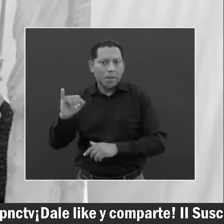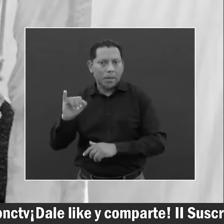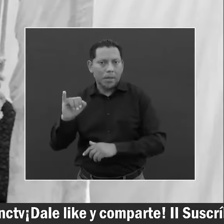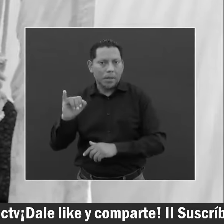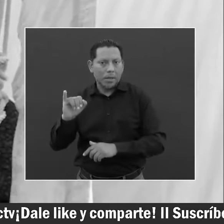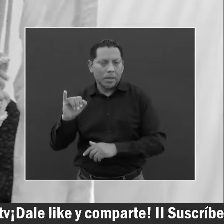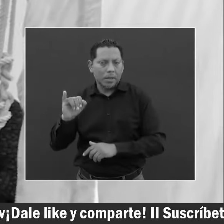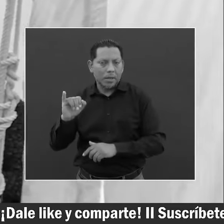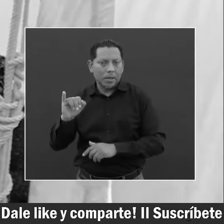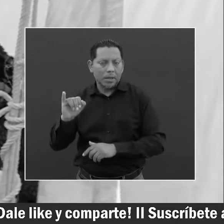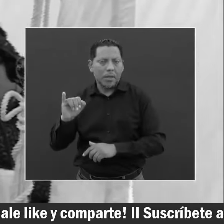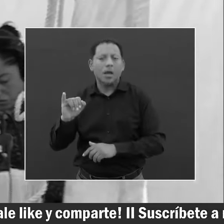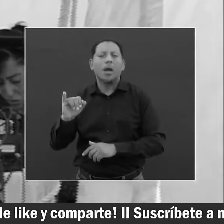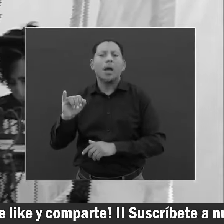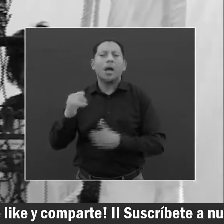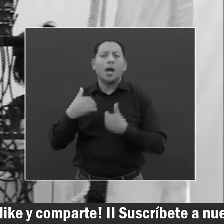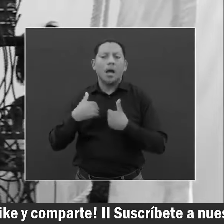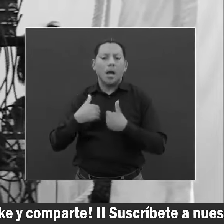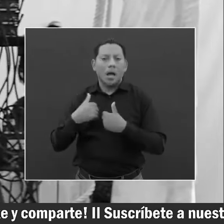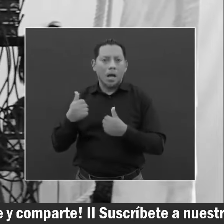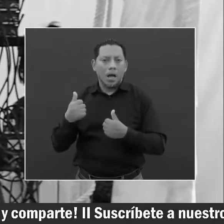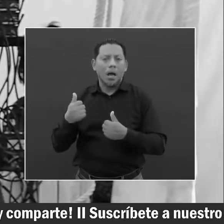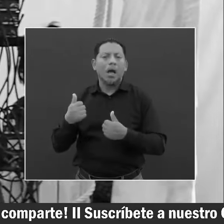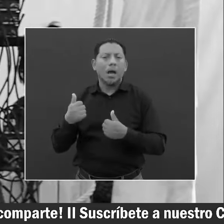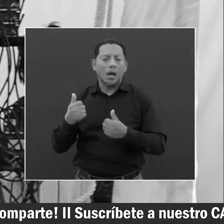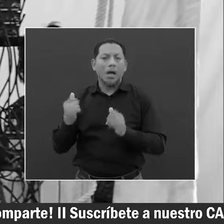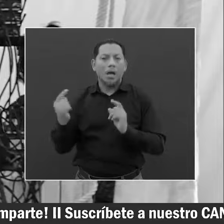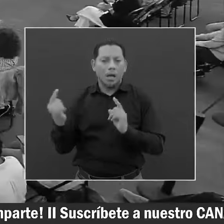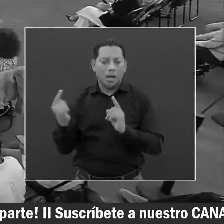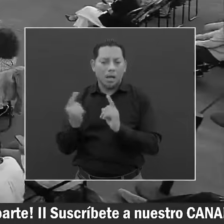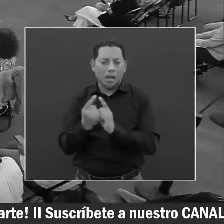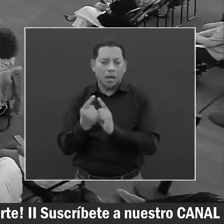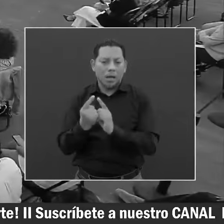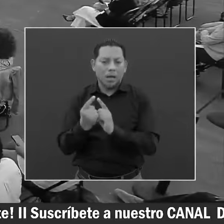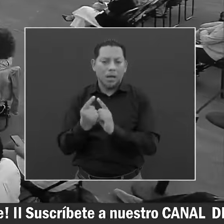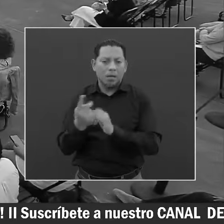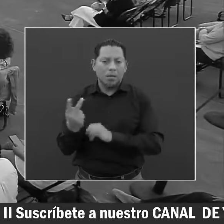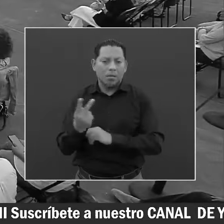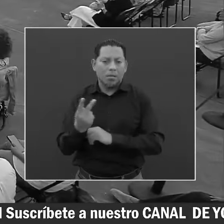misma cena. Ah, y con magistrados.